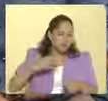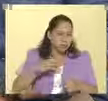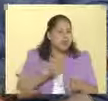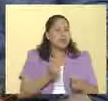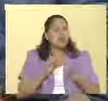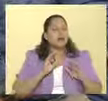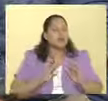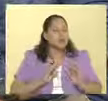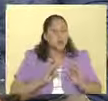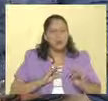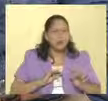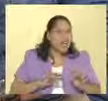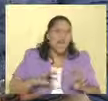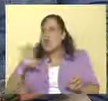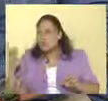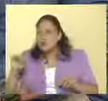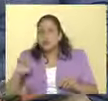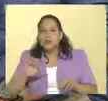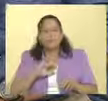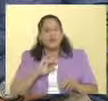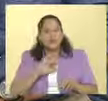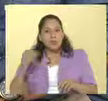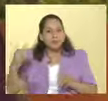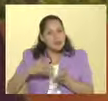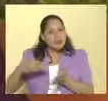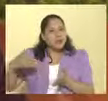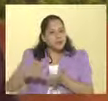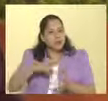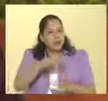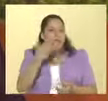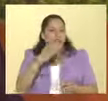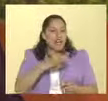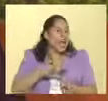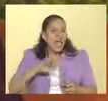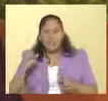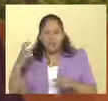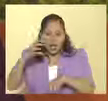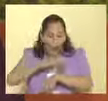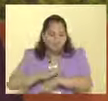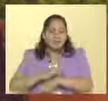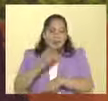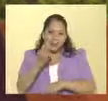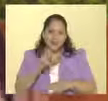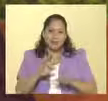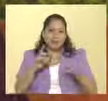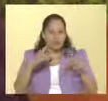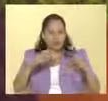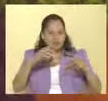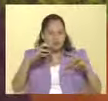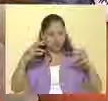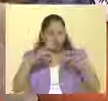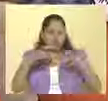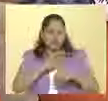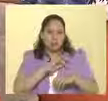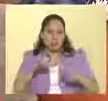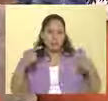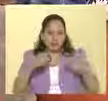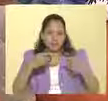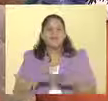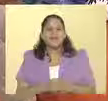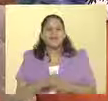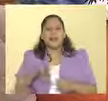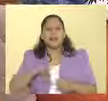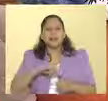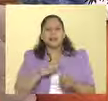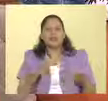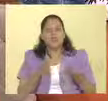estar muy tranquilo, pero obviamente después de estar moleste, va a reaccionar y es cuando está esta parte de como perros y gatos. ¿Y qué podemos hacer? ¿Qué vamos a hacer? Siempre hay como una